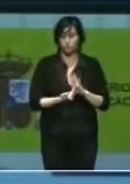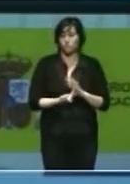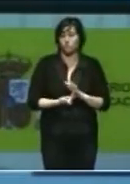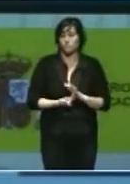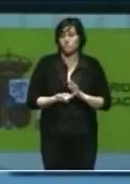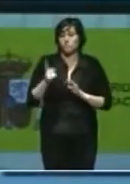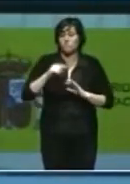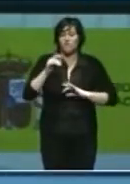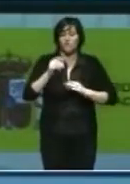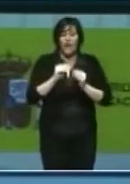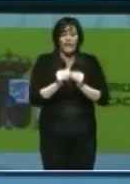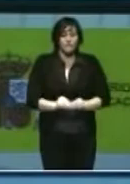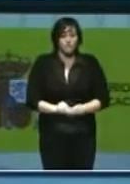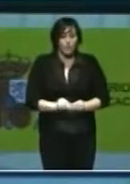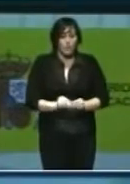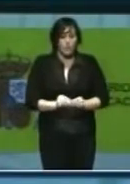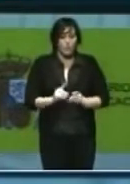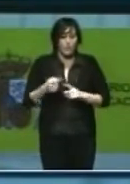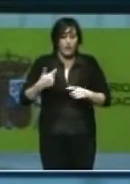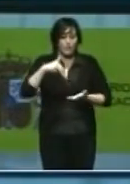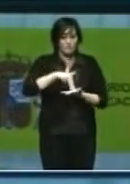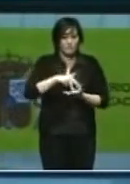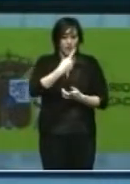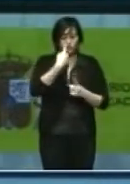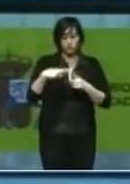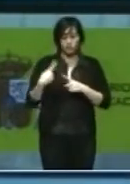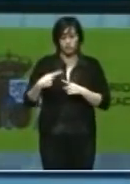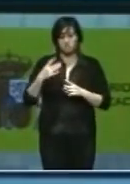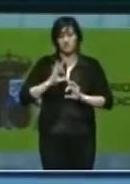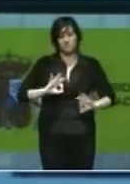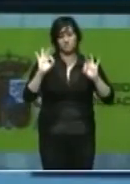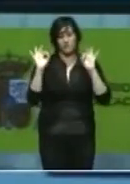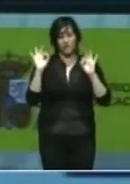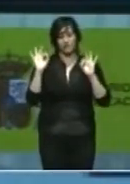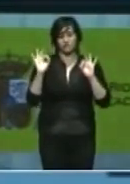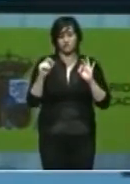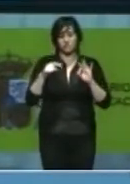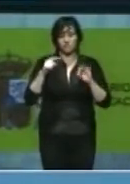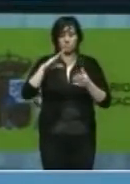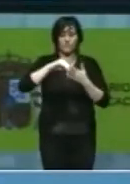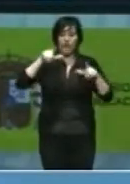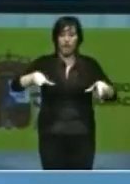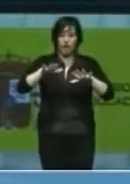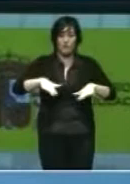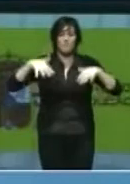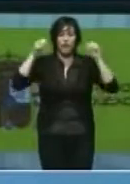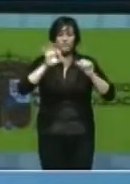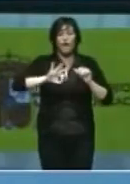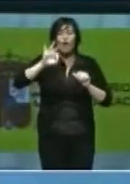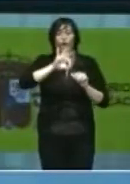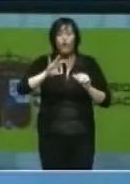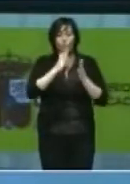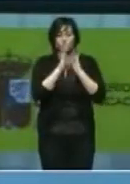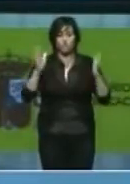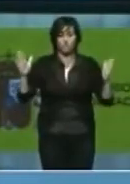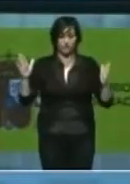digamos, articulando, pues bueno, luego la presencia de estos elementos más singulares, sea el aula magna o la biblioteca que